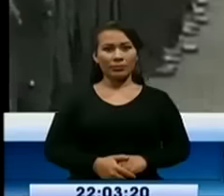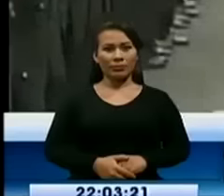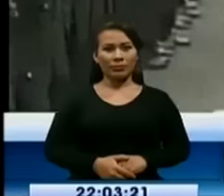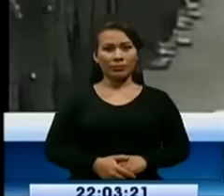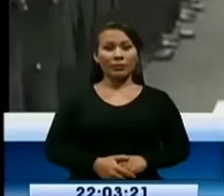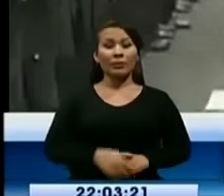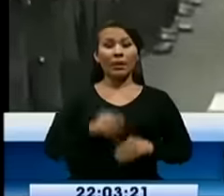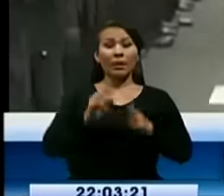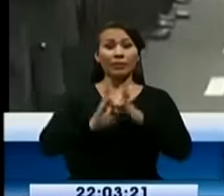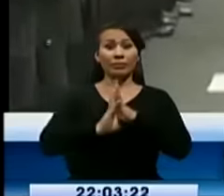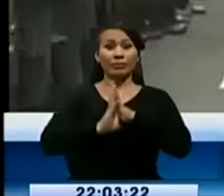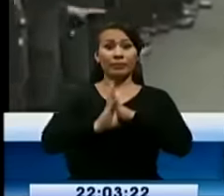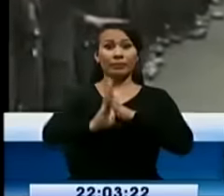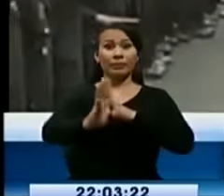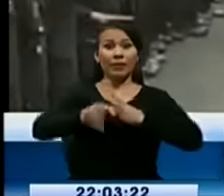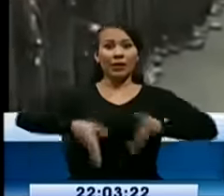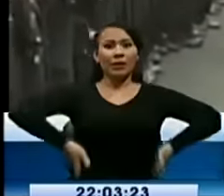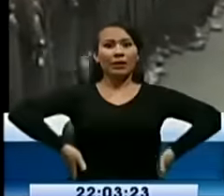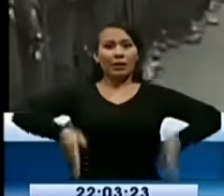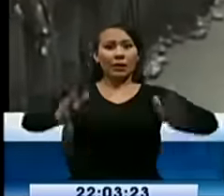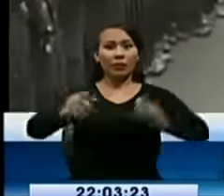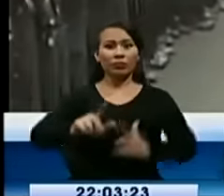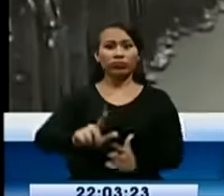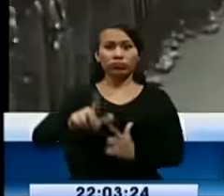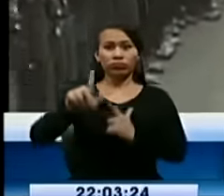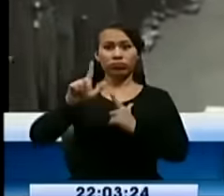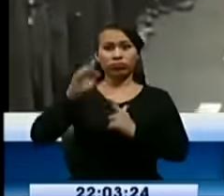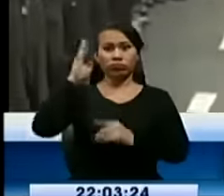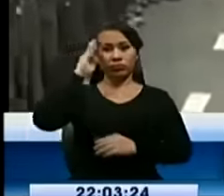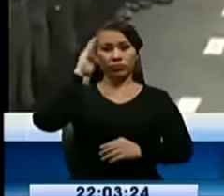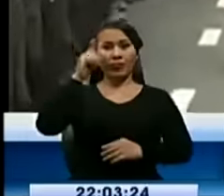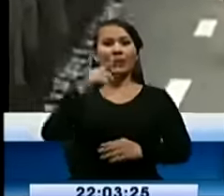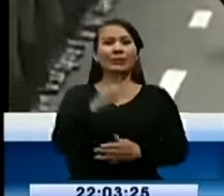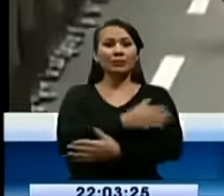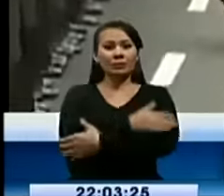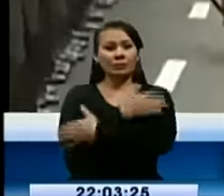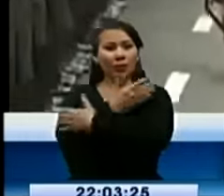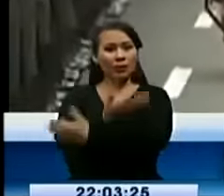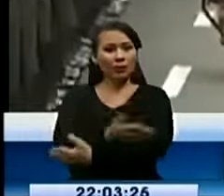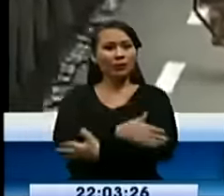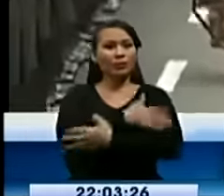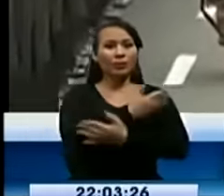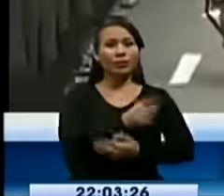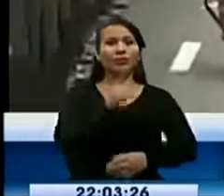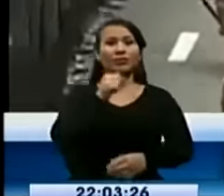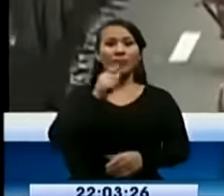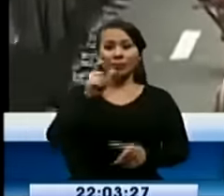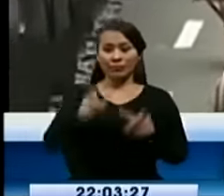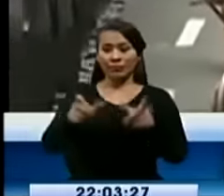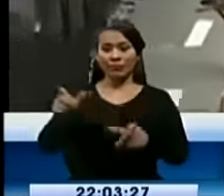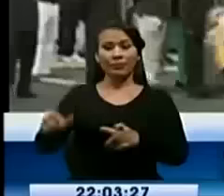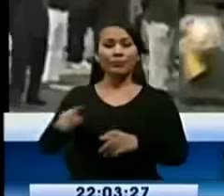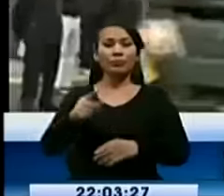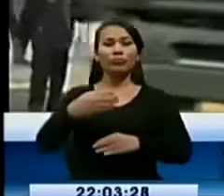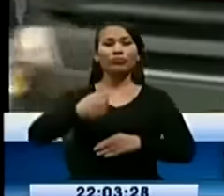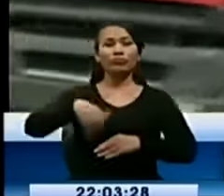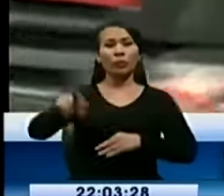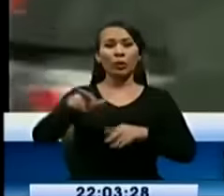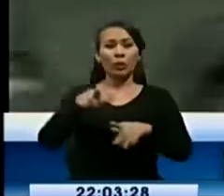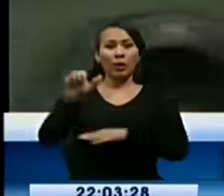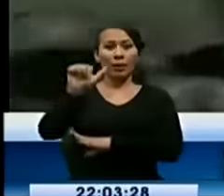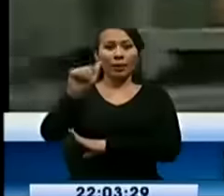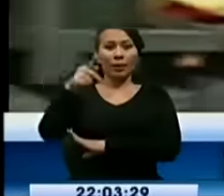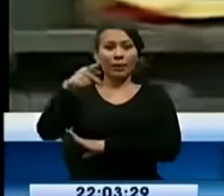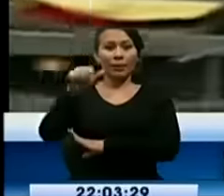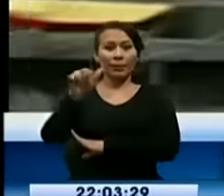En caravana y con calle de honor, los uniformados rindieron el saludo protocolario mientras los cuerpos se dirigían a Parcayacu.